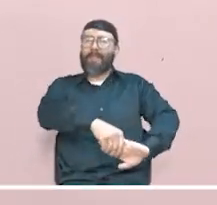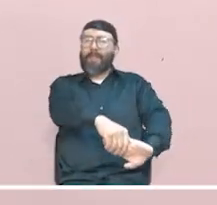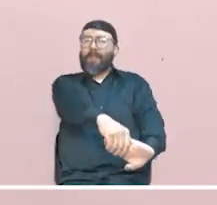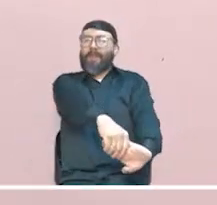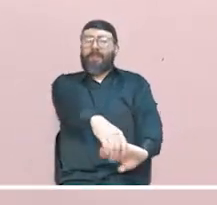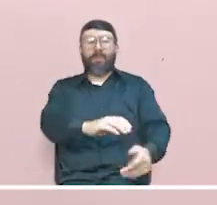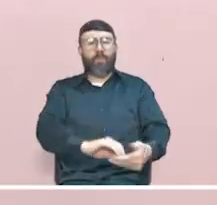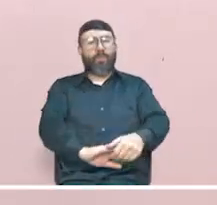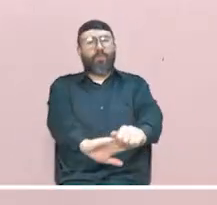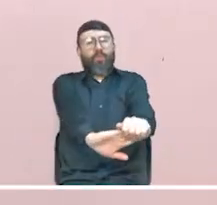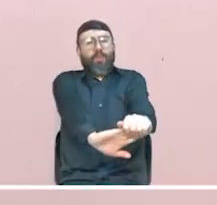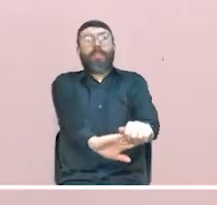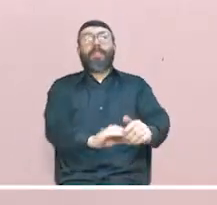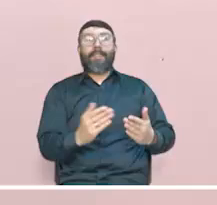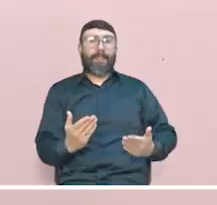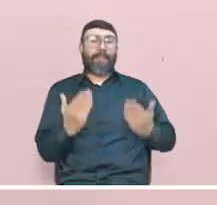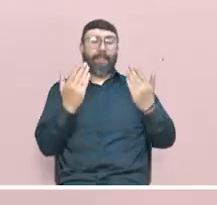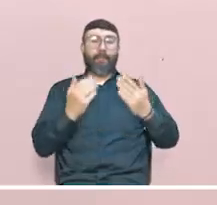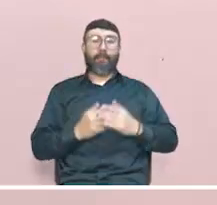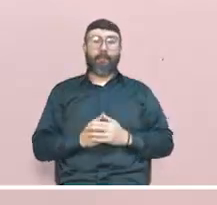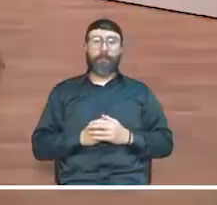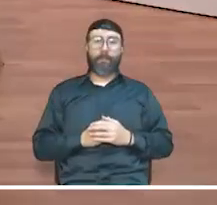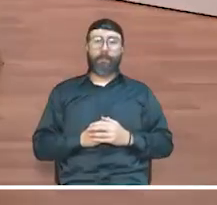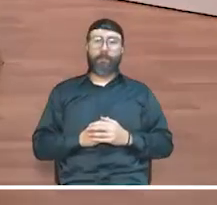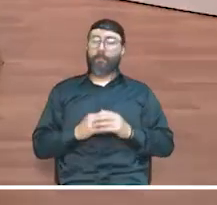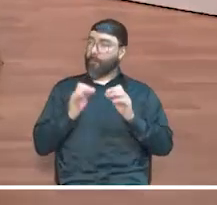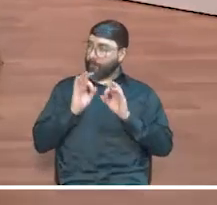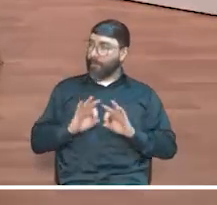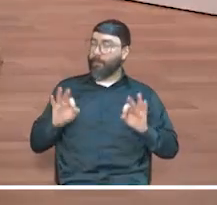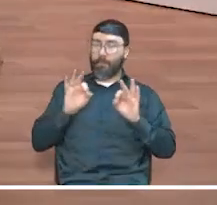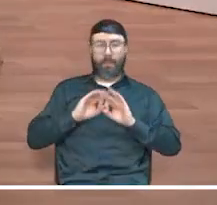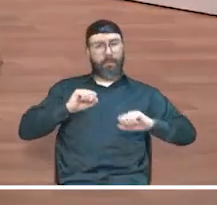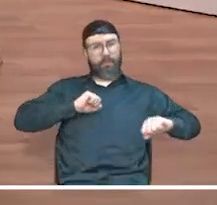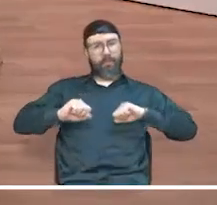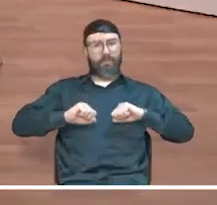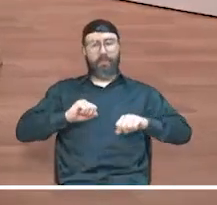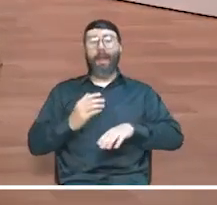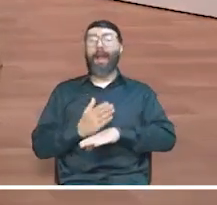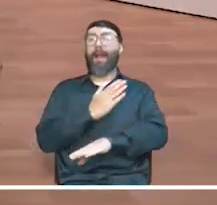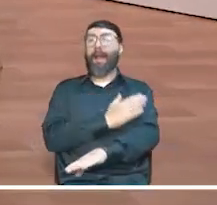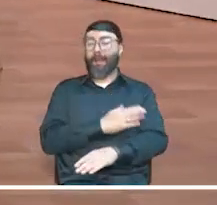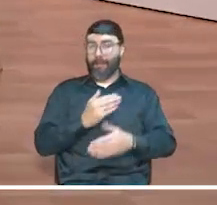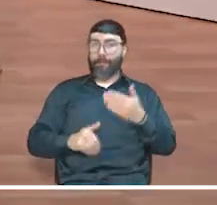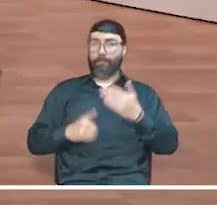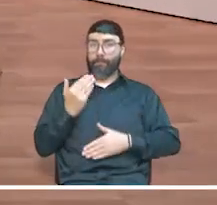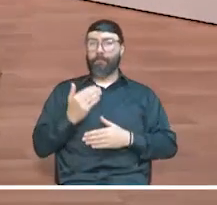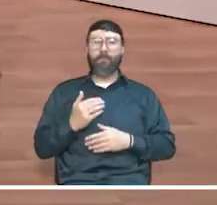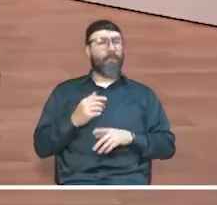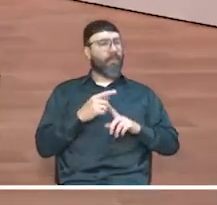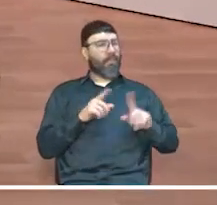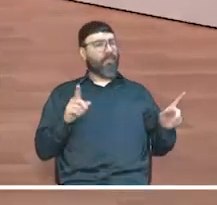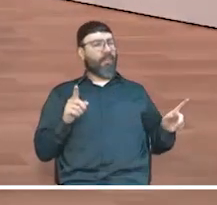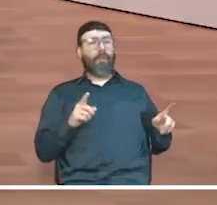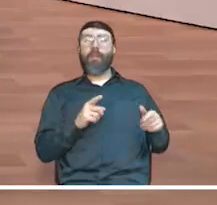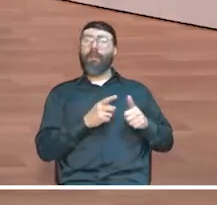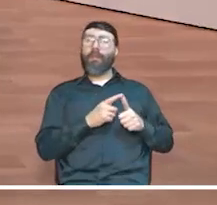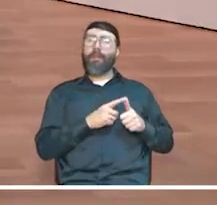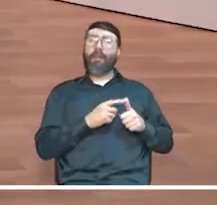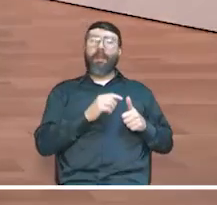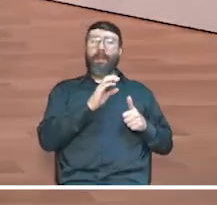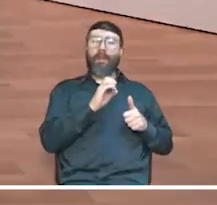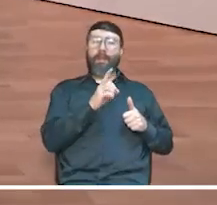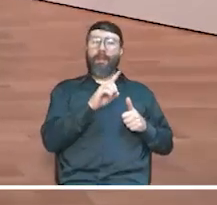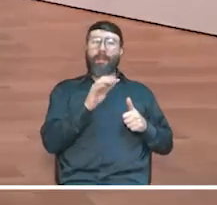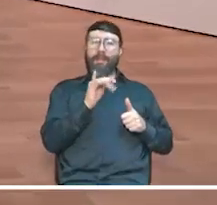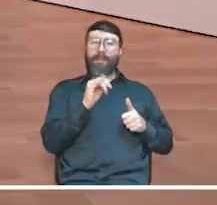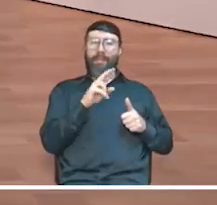calentamiento como estiramientos. Entonces, tener una preparación para el entrenamiento. Entonces, ¿cuál es la diferencia entre el estiramiento y el calentamiento? Es que en